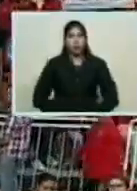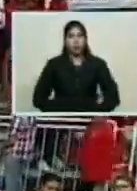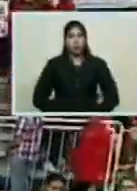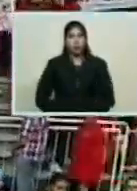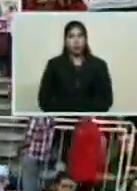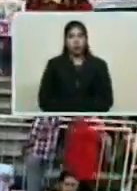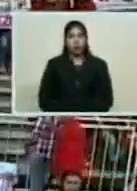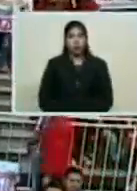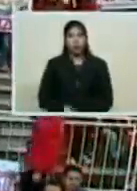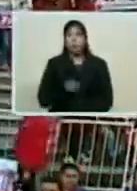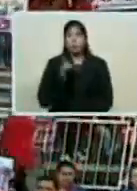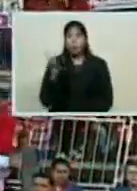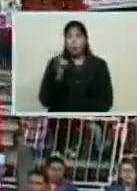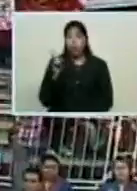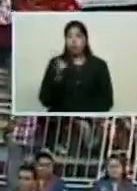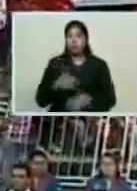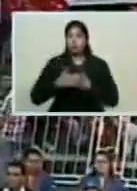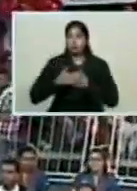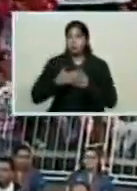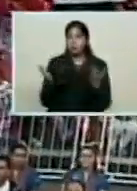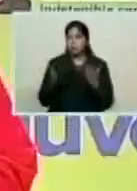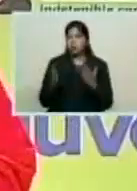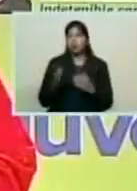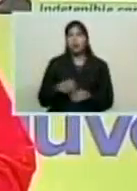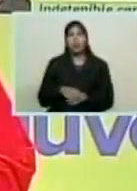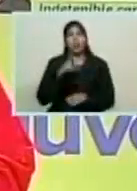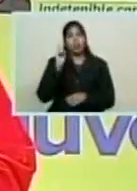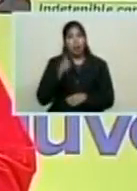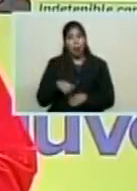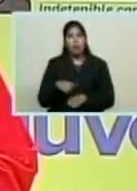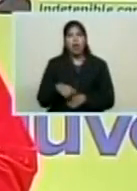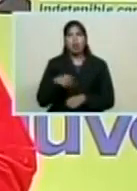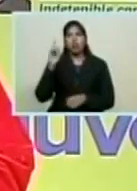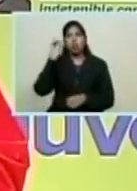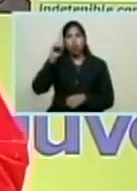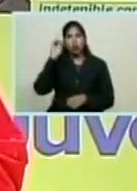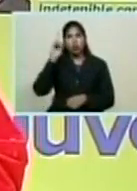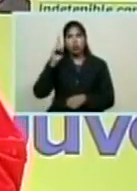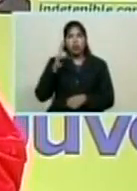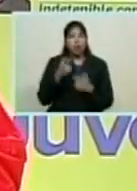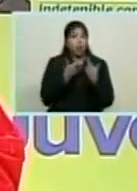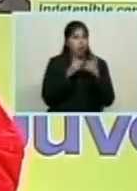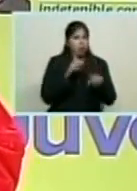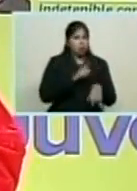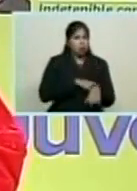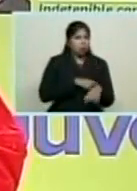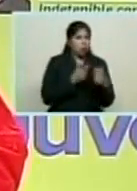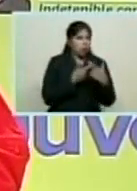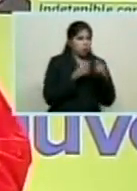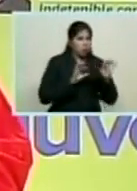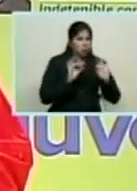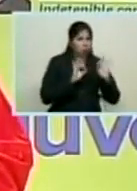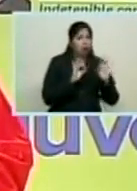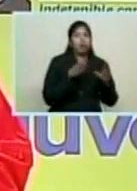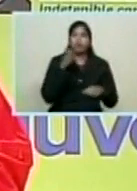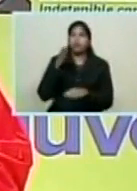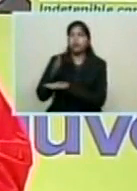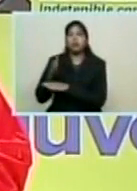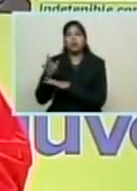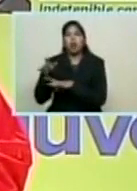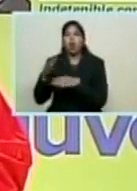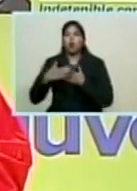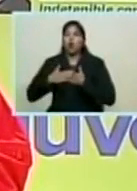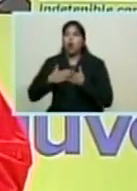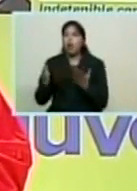Que además es docente colaboradora de la Misión Sucre, además, en los tiempos libres, como dicen.